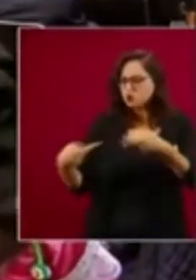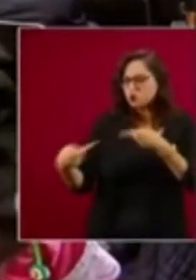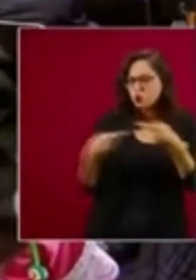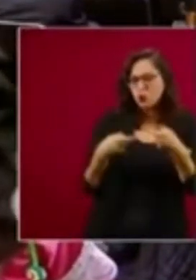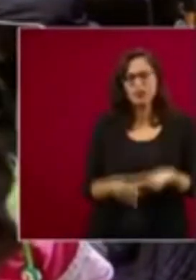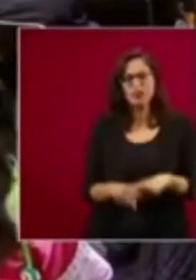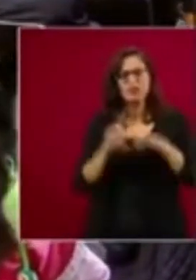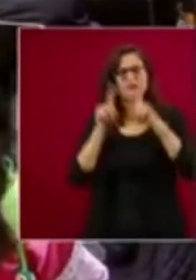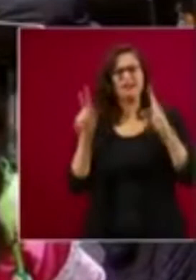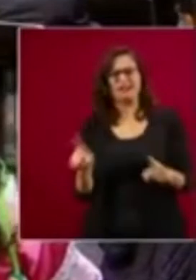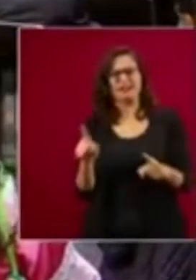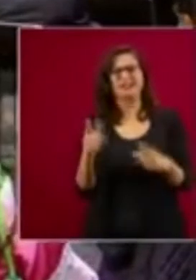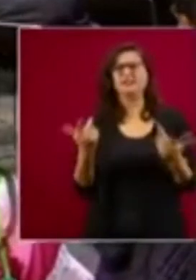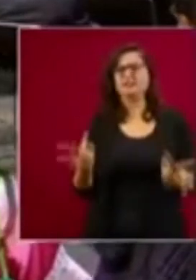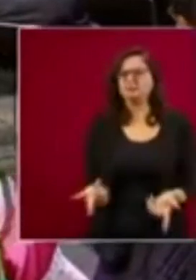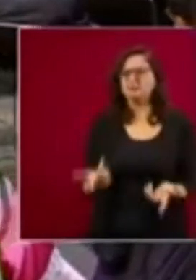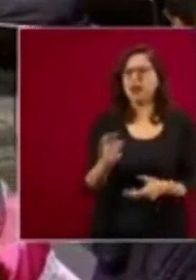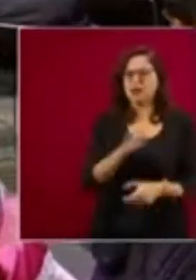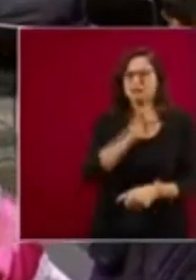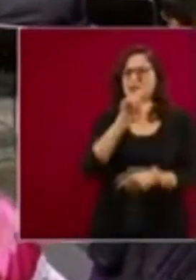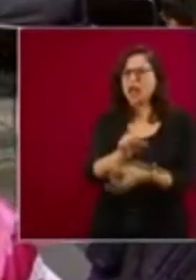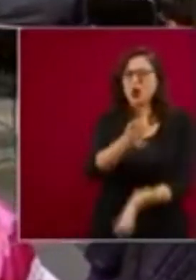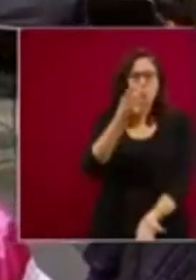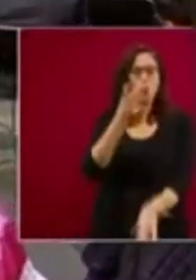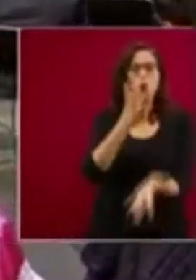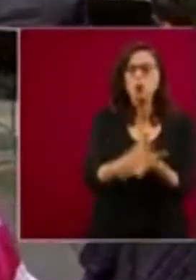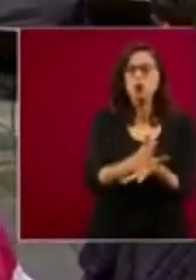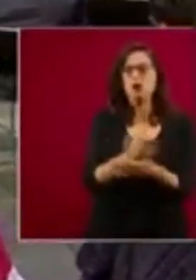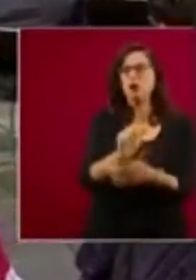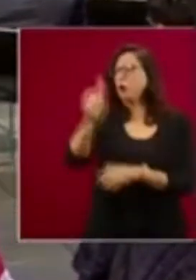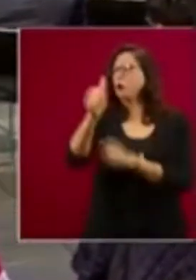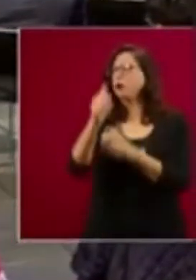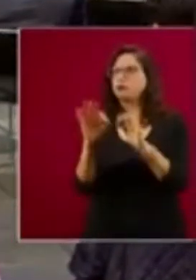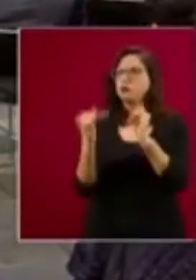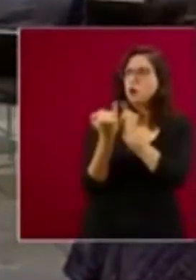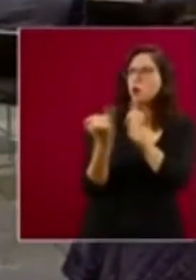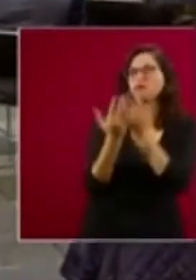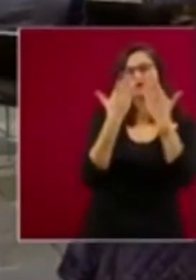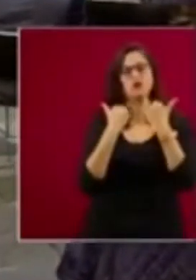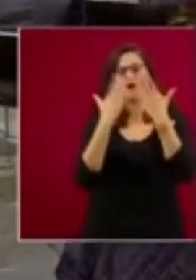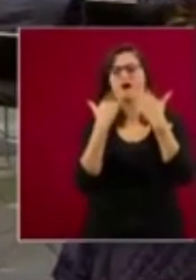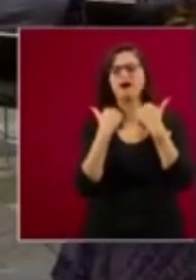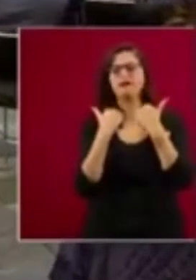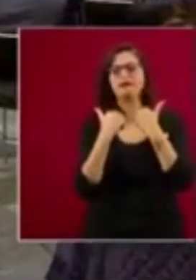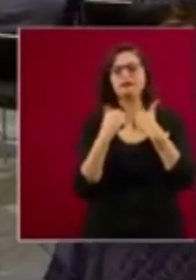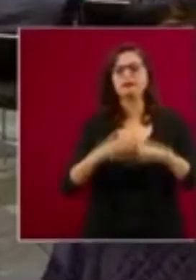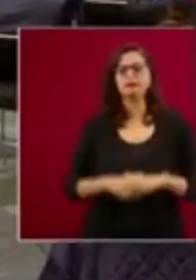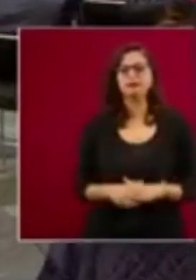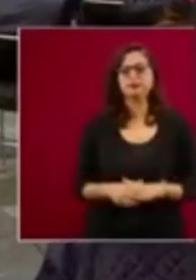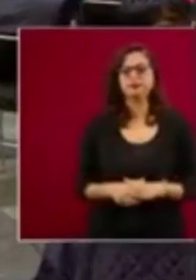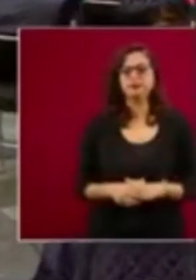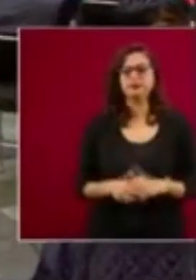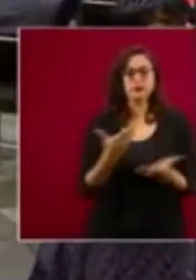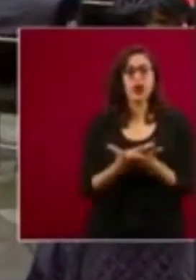es gobernar y sigue en campaña y sigue vendiendo futuro y sigue poniendo ilusiones. Y